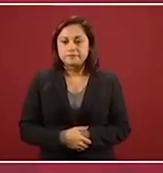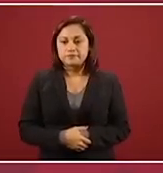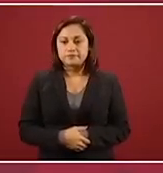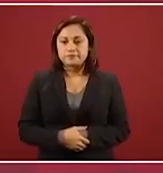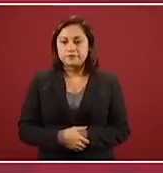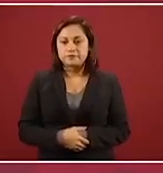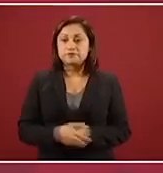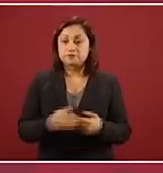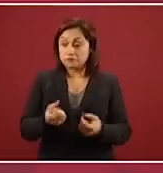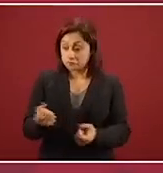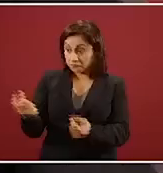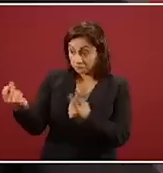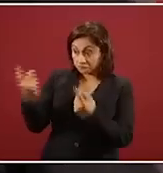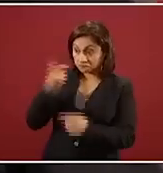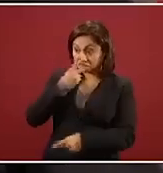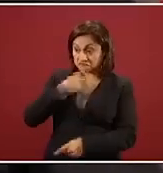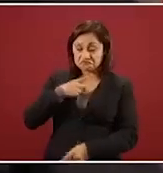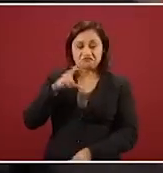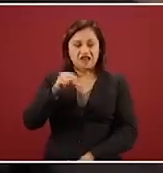la boca.